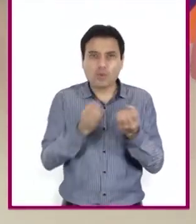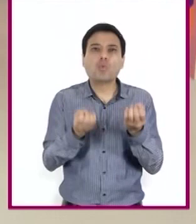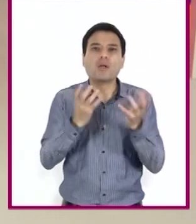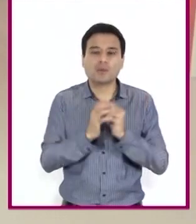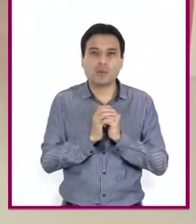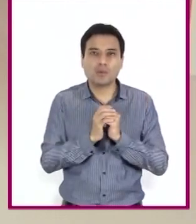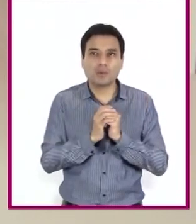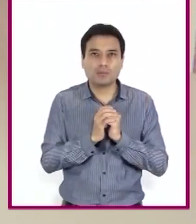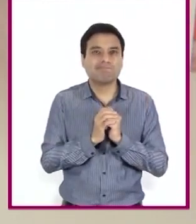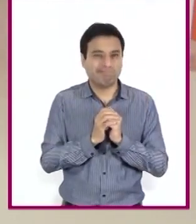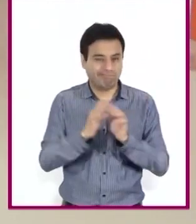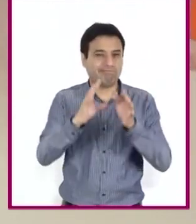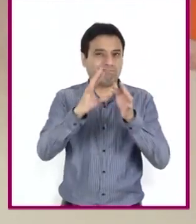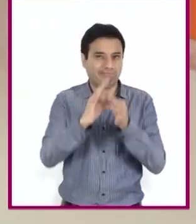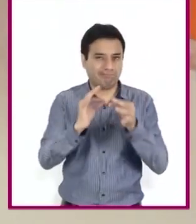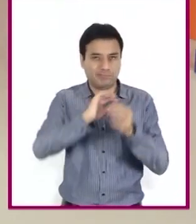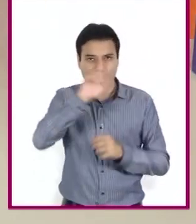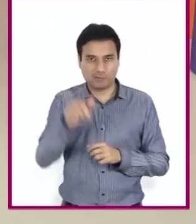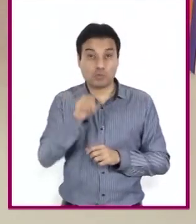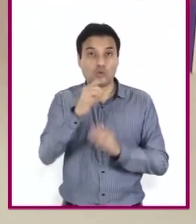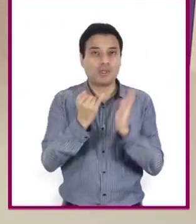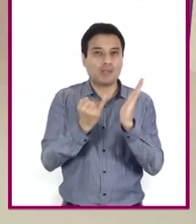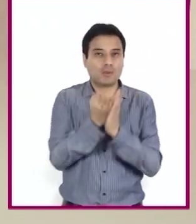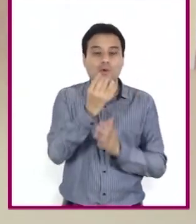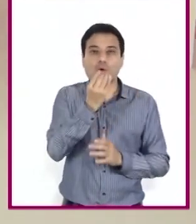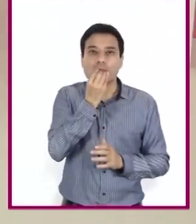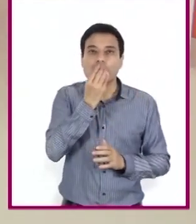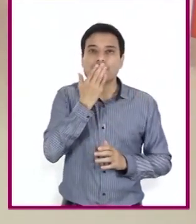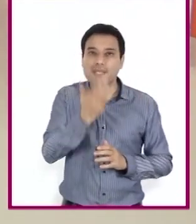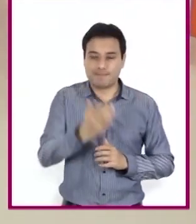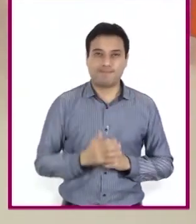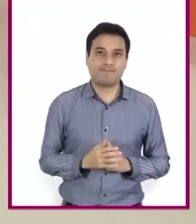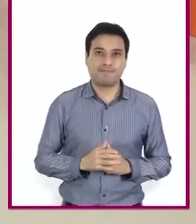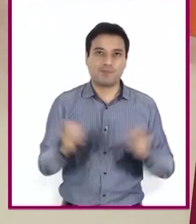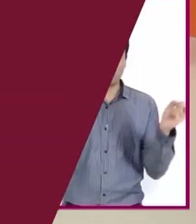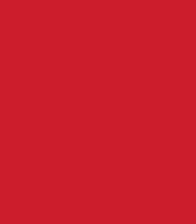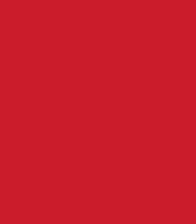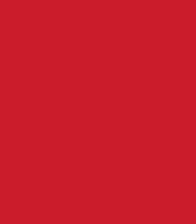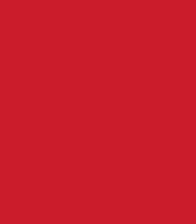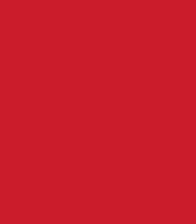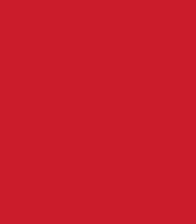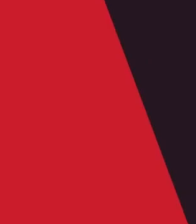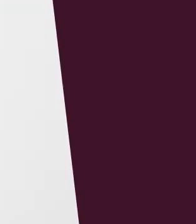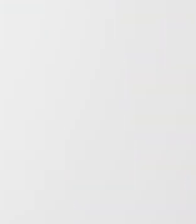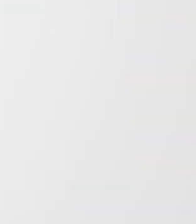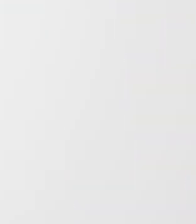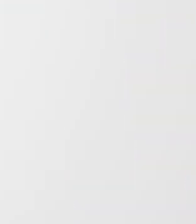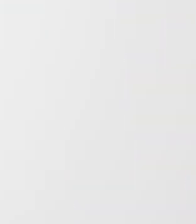decisiones orientadas a una dieta correcta. Hasta la próxima.